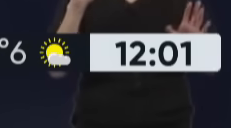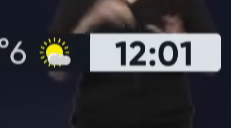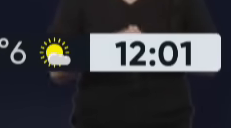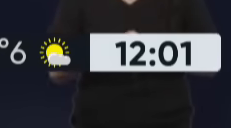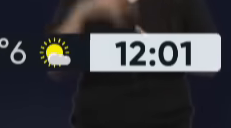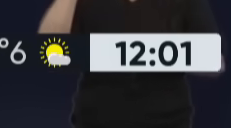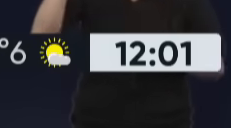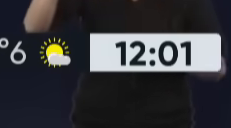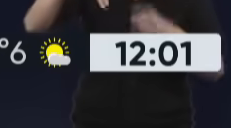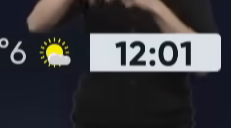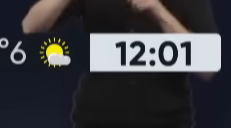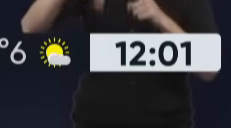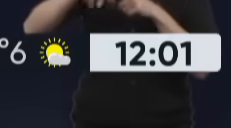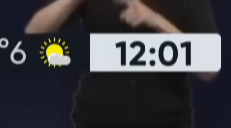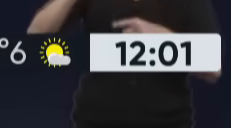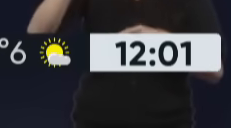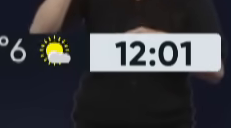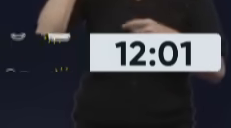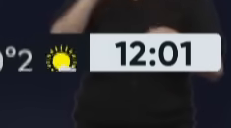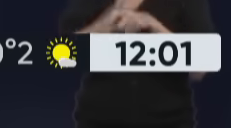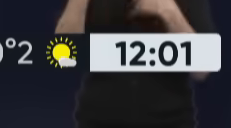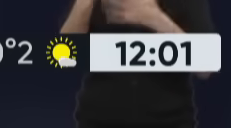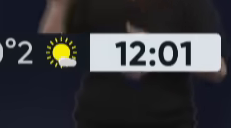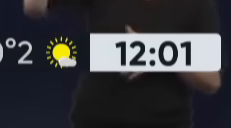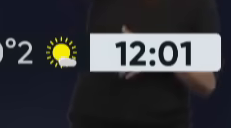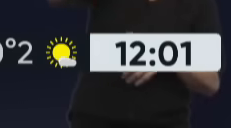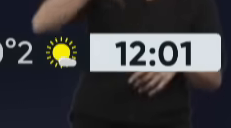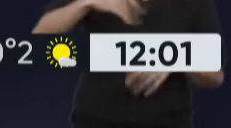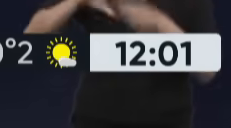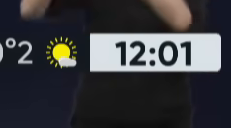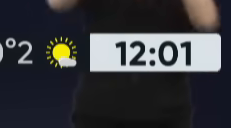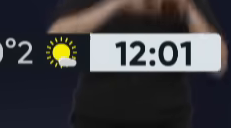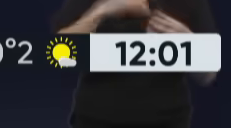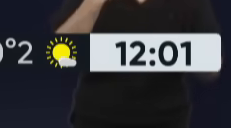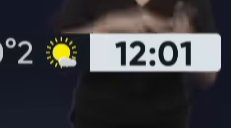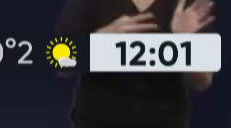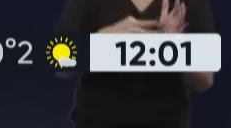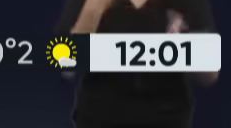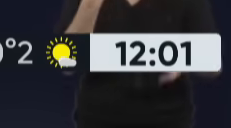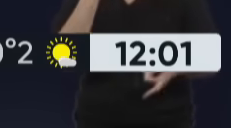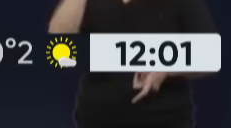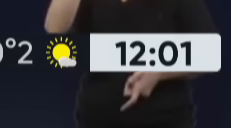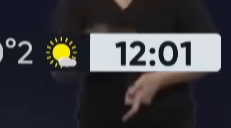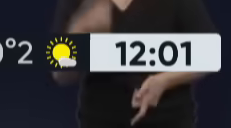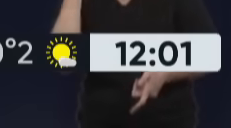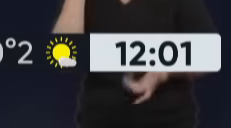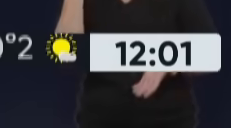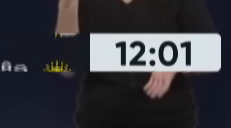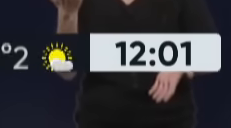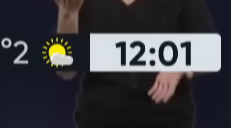ñoño republicano no es algo despectivo, sino es eso, es